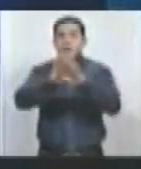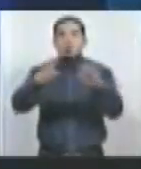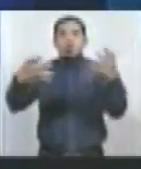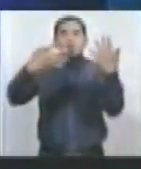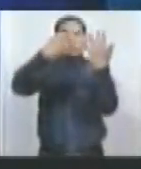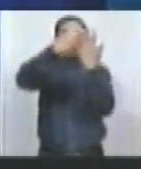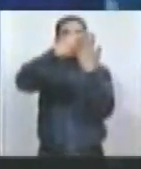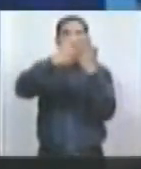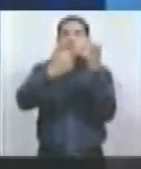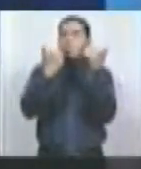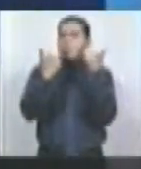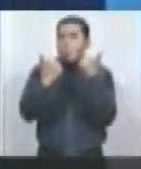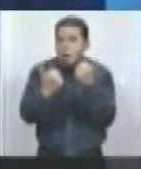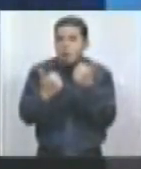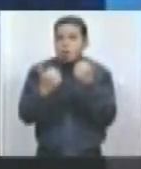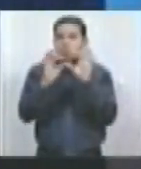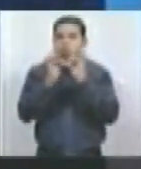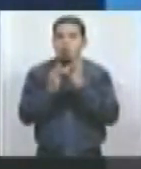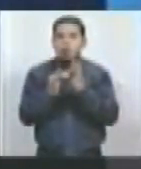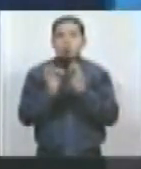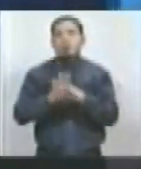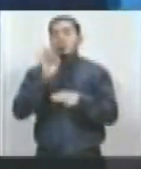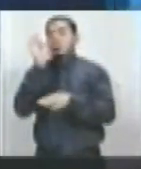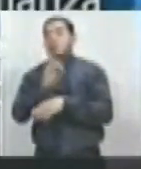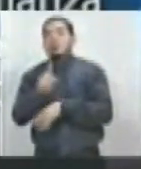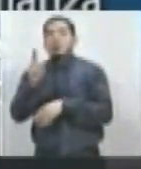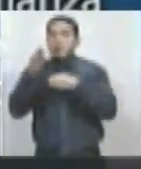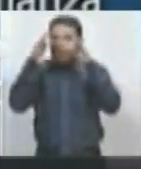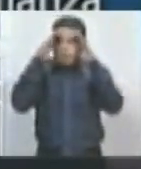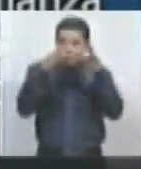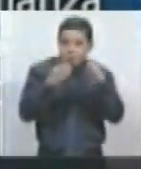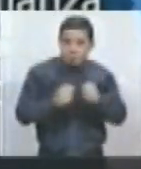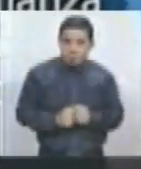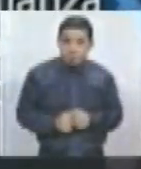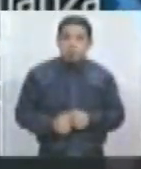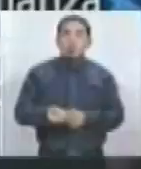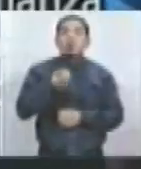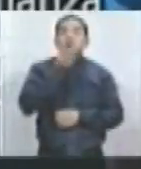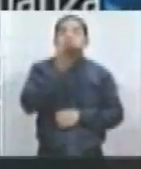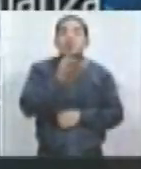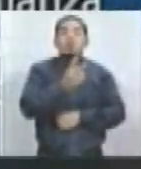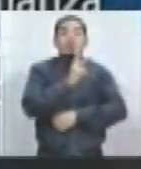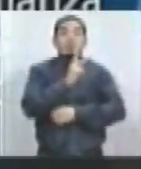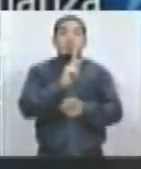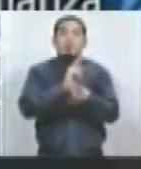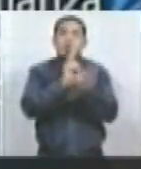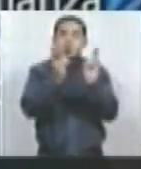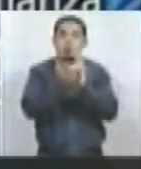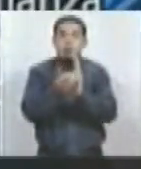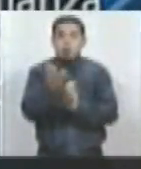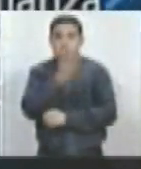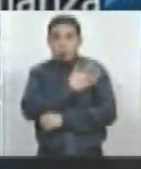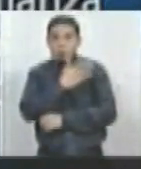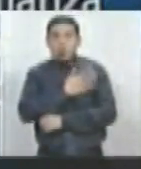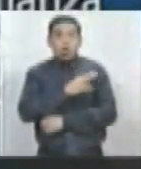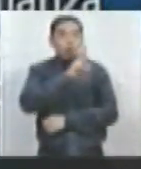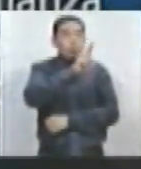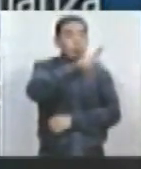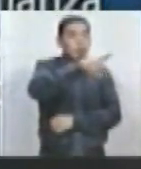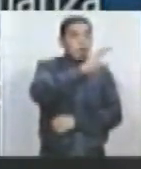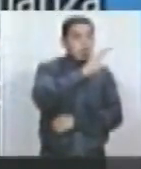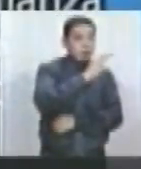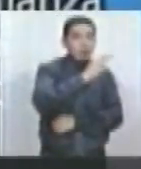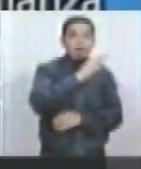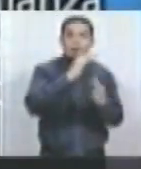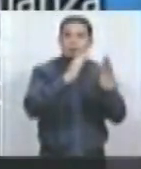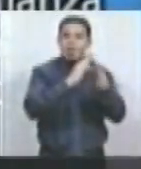funcionando correctamente antes de dejar solo su hogar. Comunique a un vecino de confianza y a la UPC cercana a su domicilio